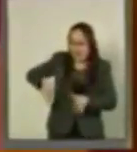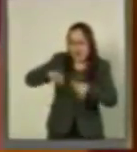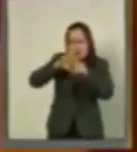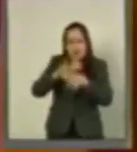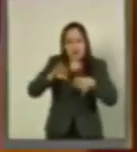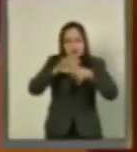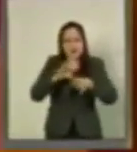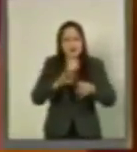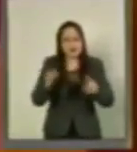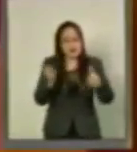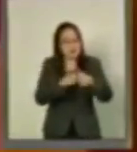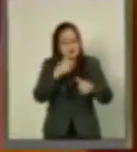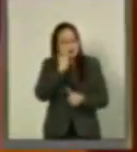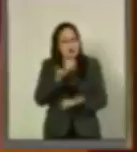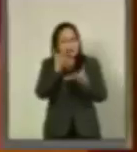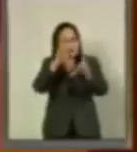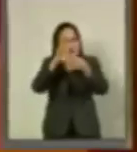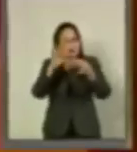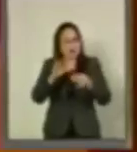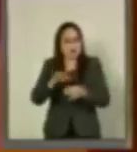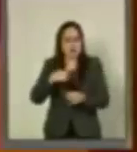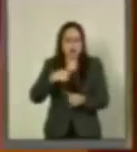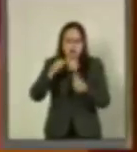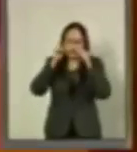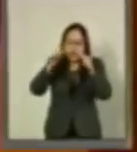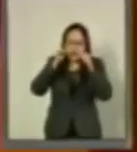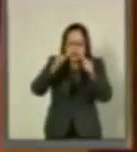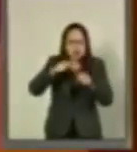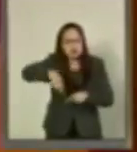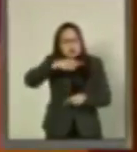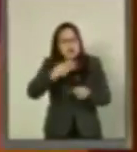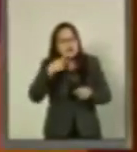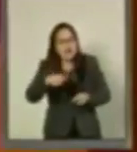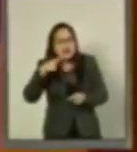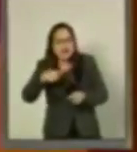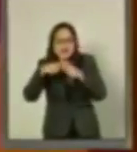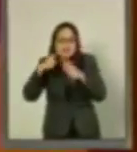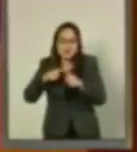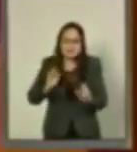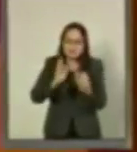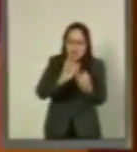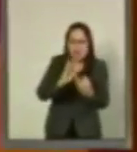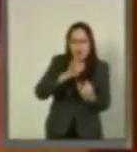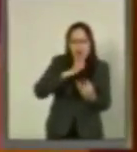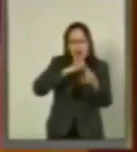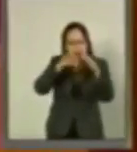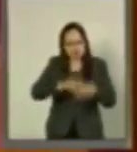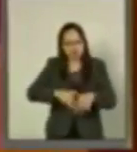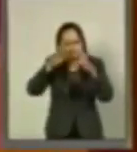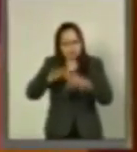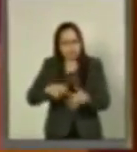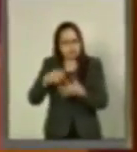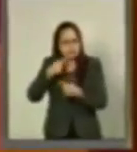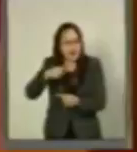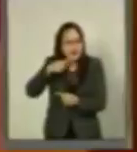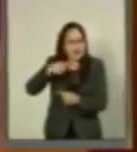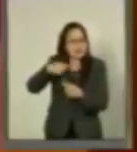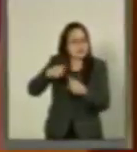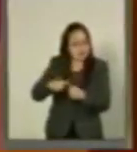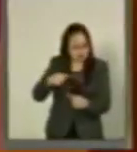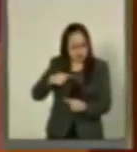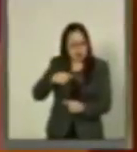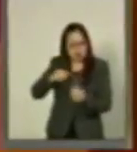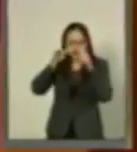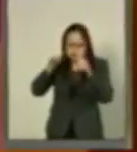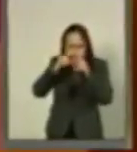primero que le diría es estaré atento a las denuncias que haga, a la denuncia correspondiente. Le